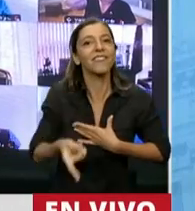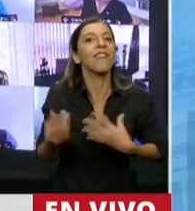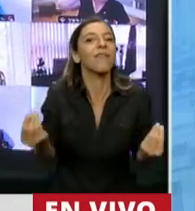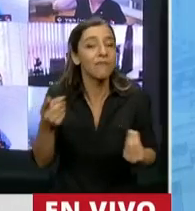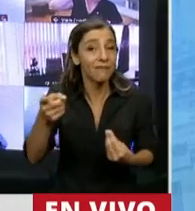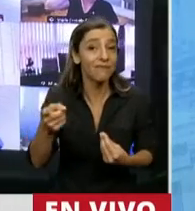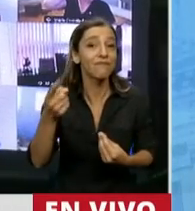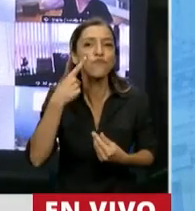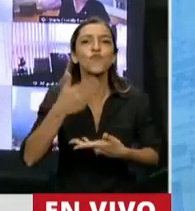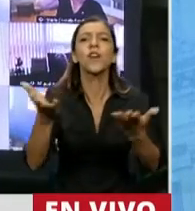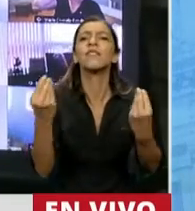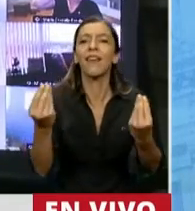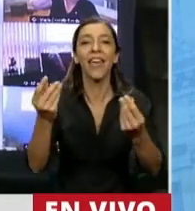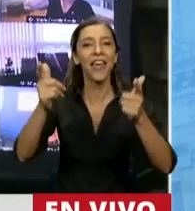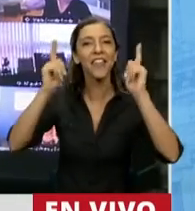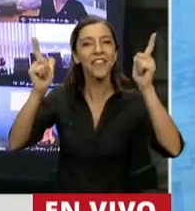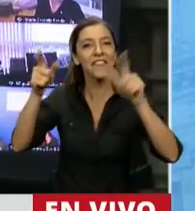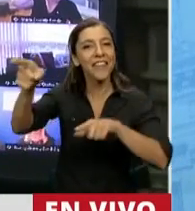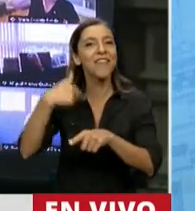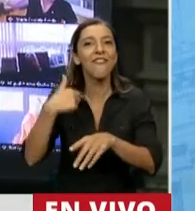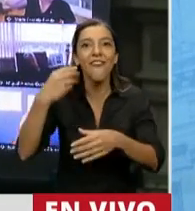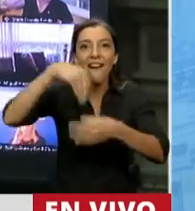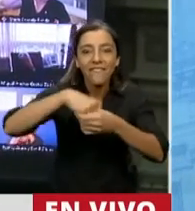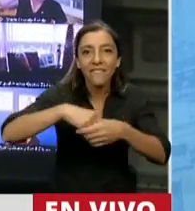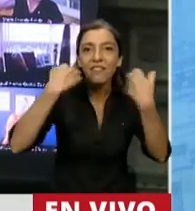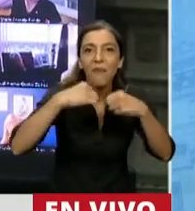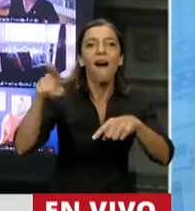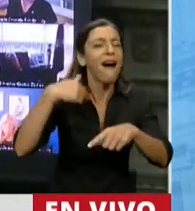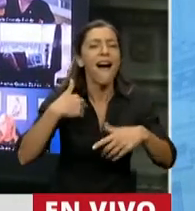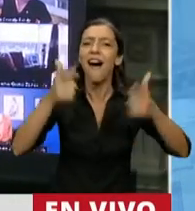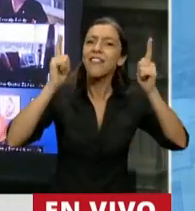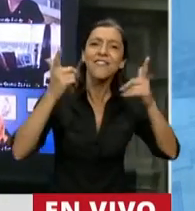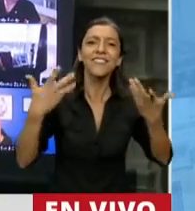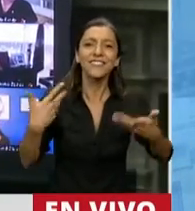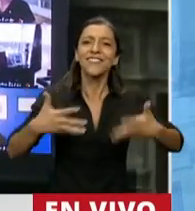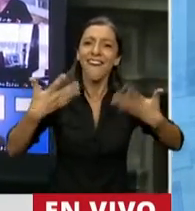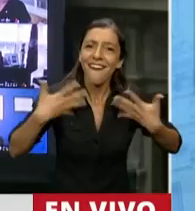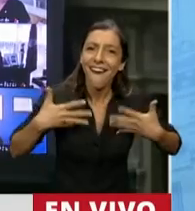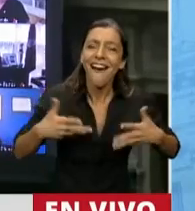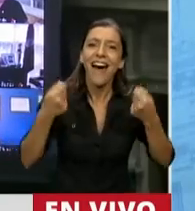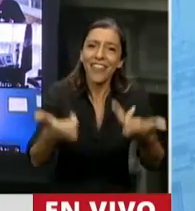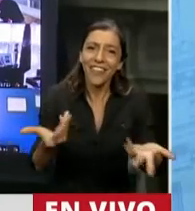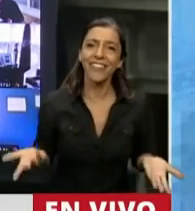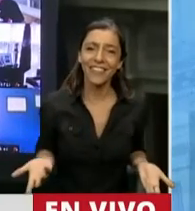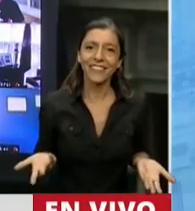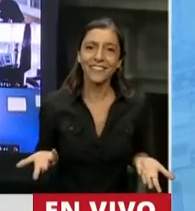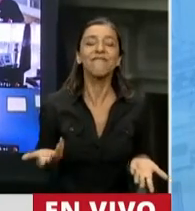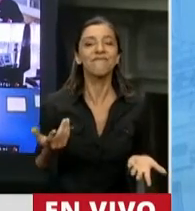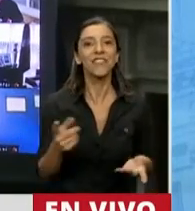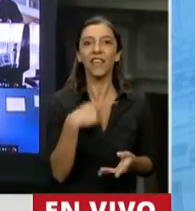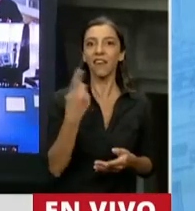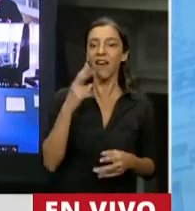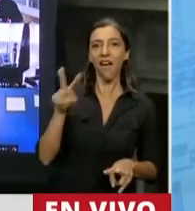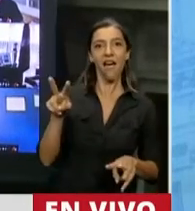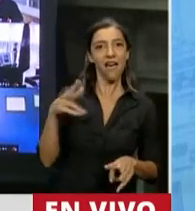para divertirse. Y fíjense que eso, si uno lo analiza, podemos hablar y hacer miles de homenajes de Maradona. Pero si hay